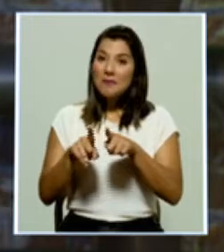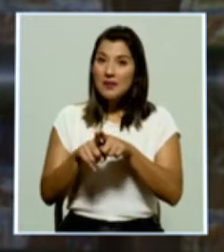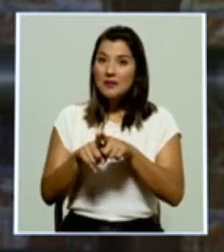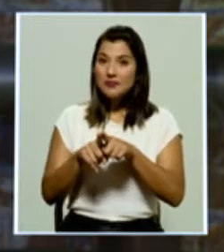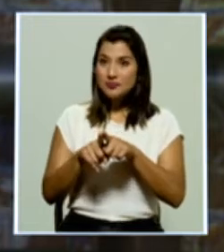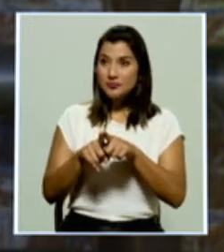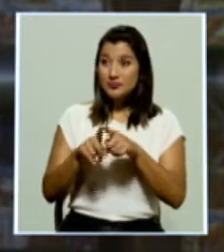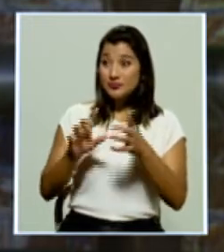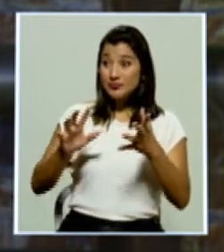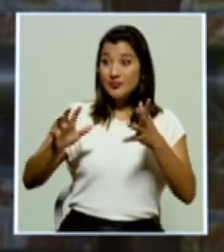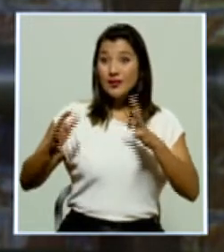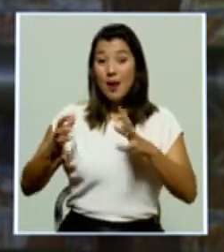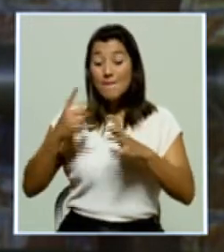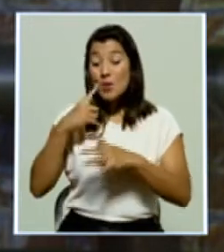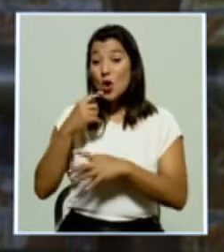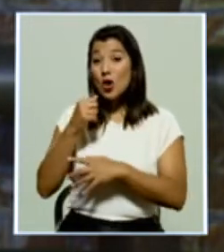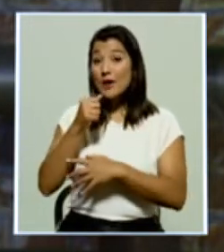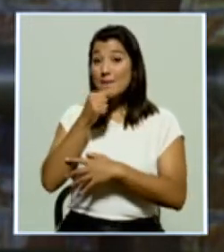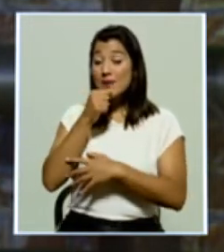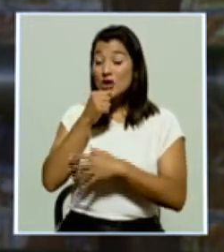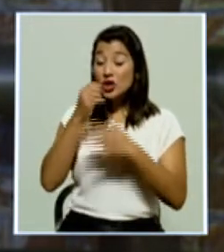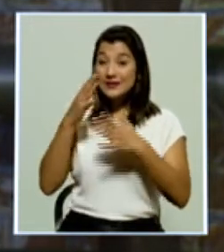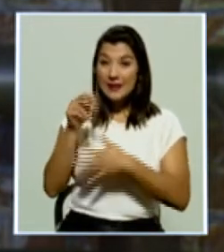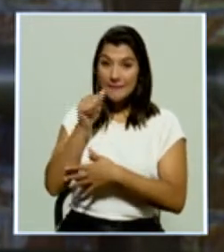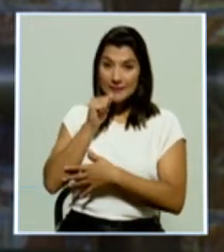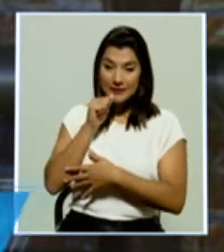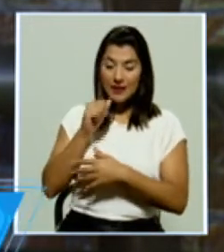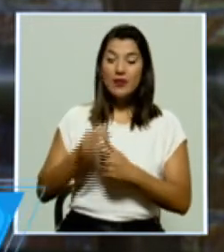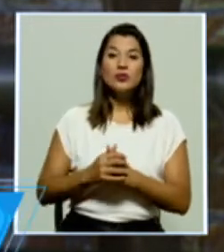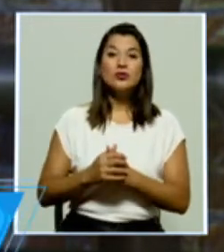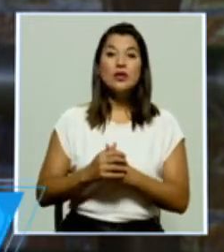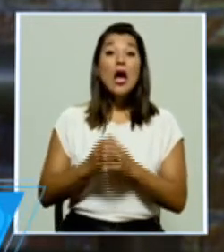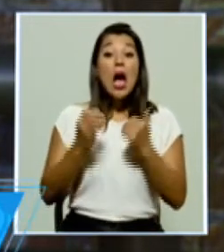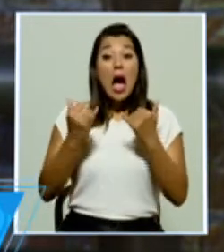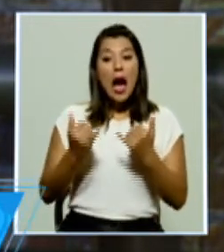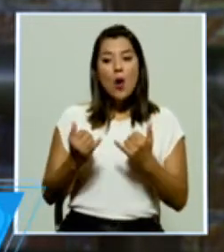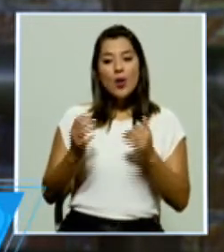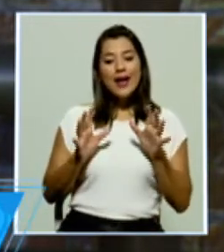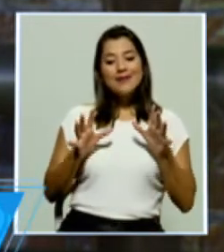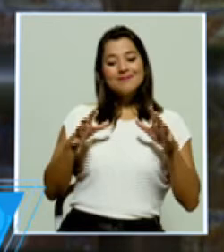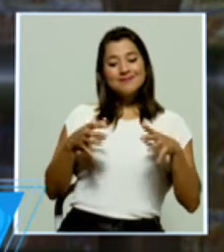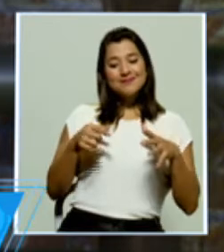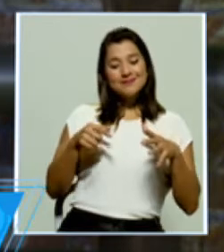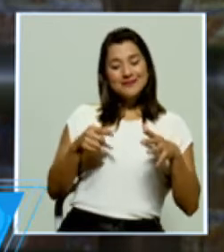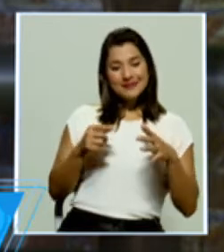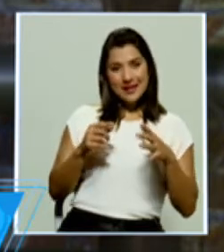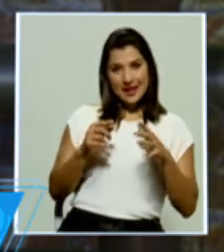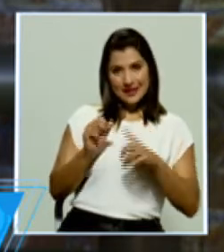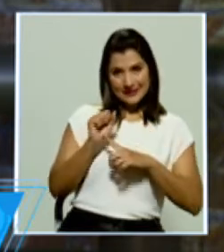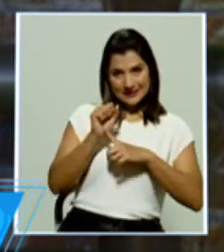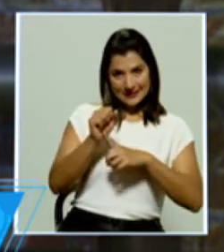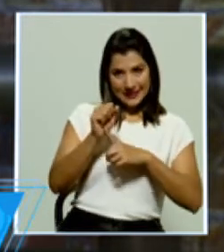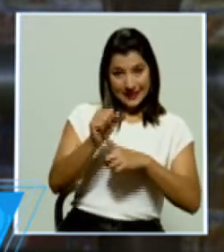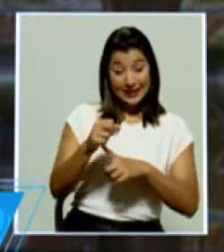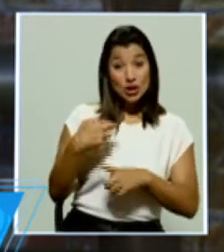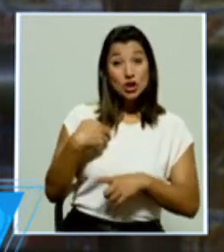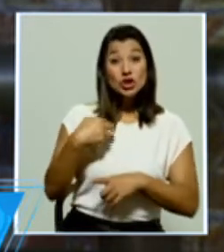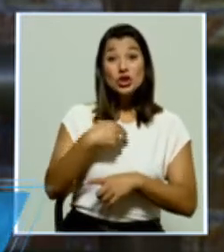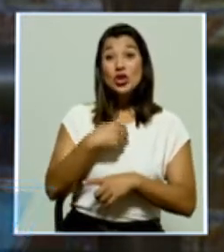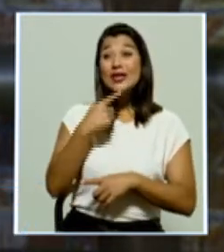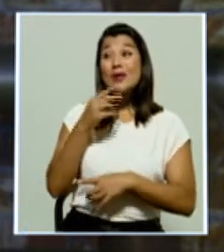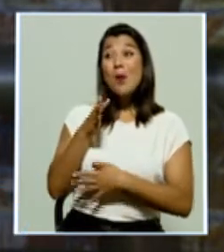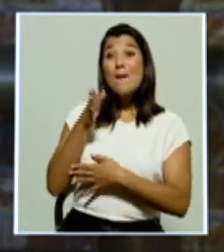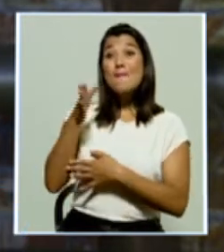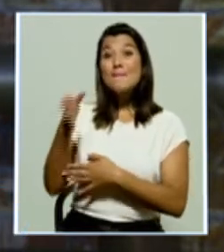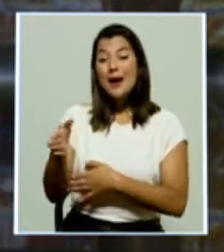El planteamiento central del bloque unitario fue que íbamos a una mesa de diálogo a